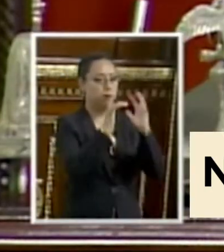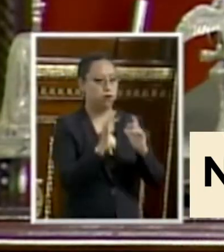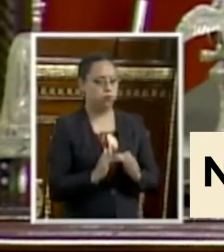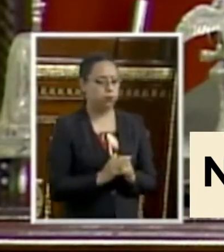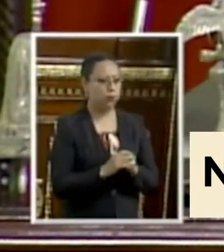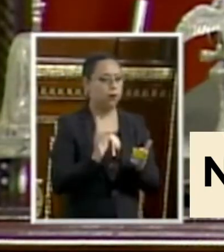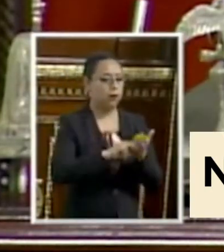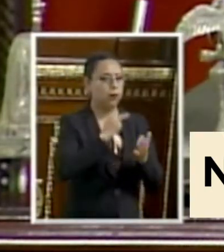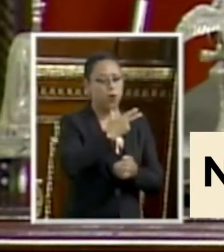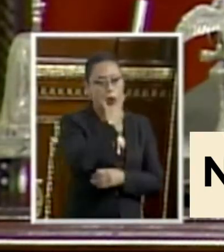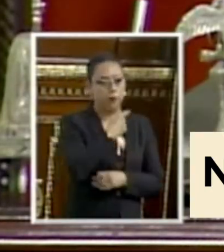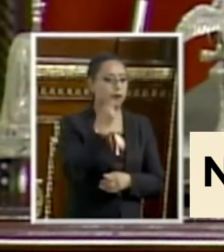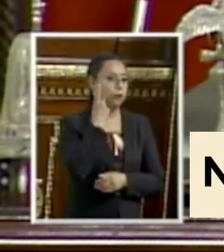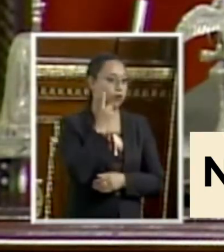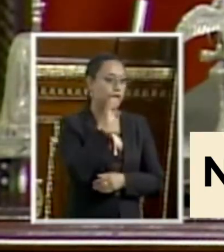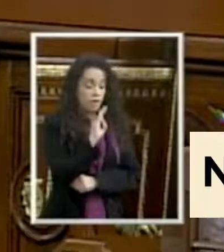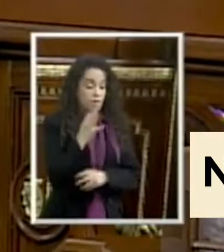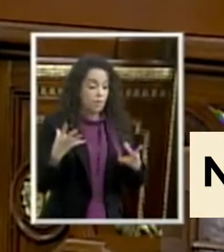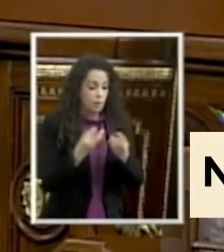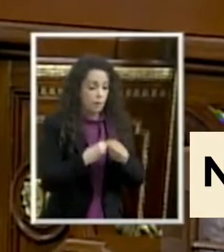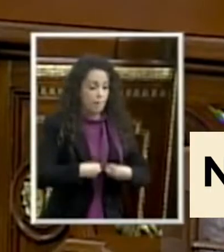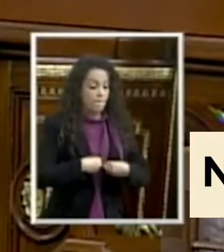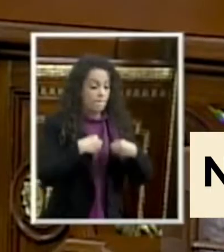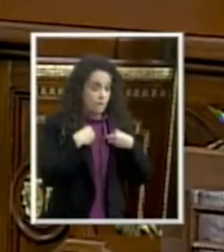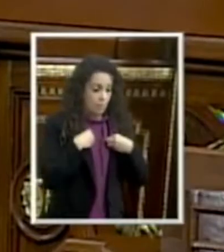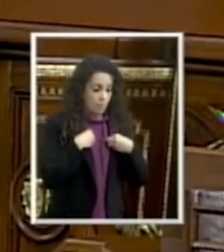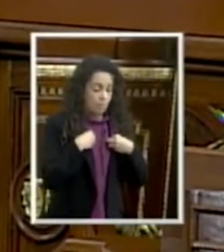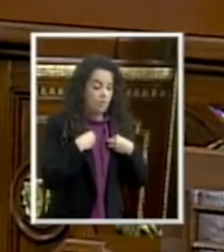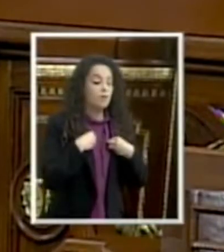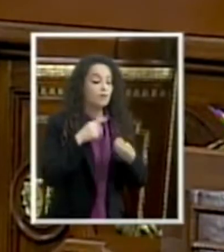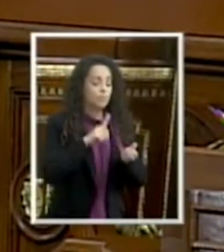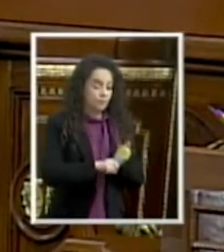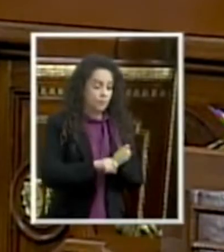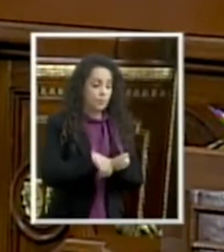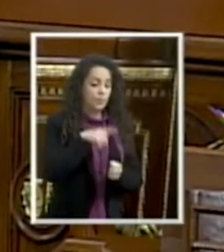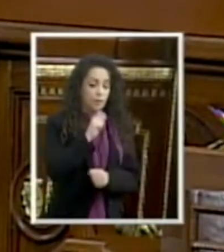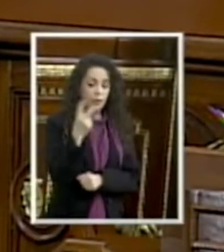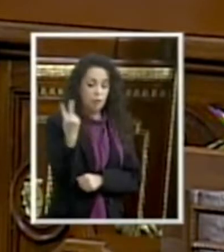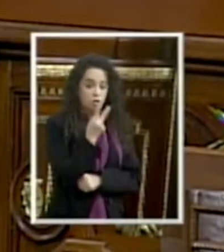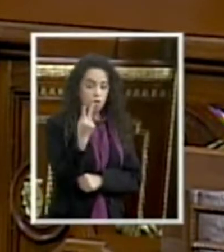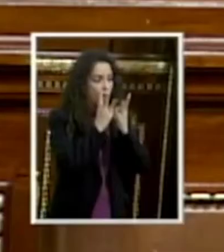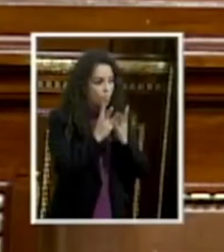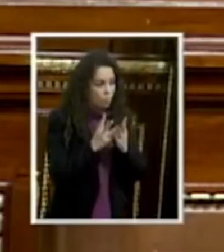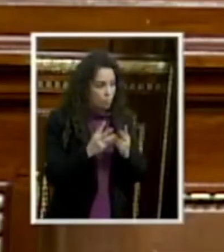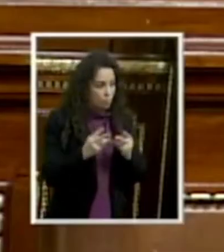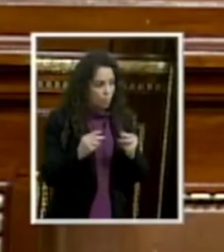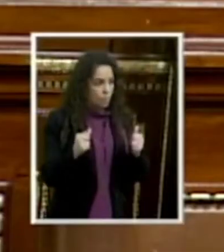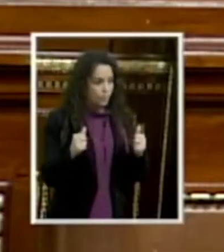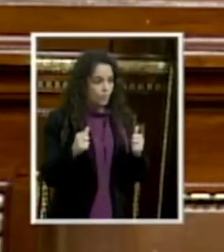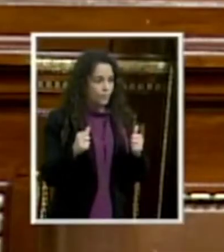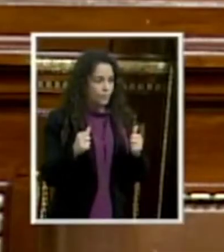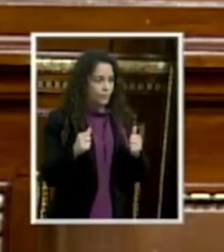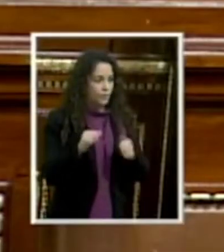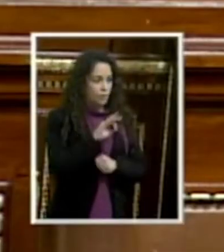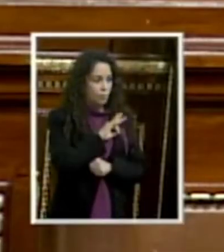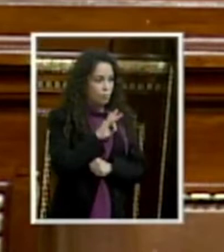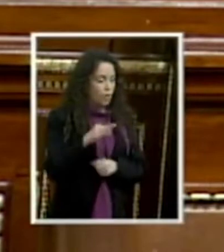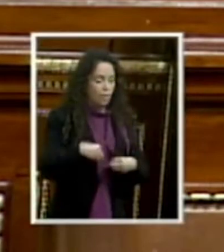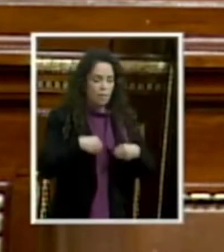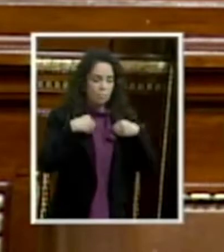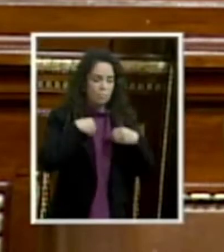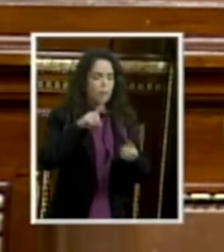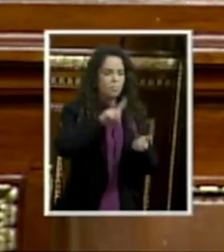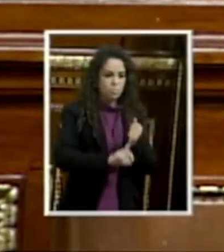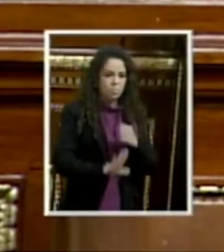a fin de coordinarse para impulsar ferias de exhibición y venta de artesanías penitenciarias la diputada Leticia Estrada